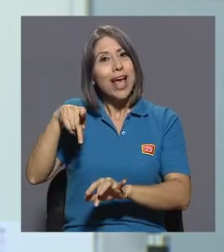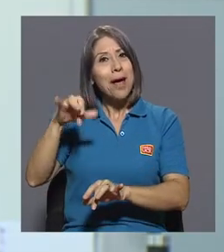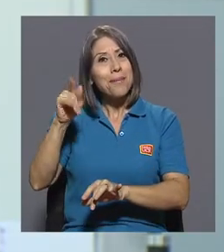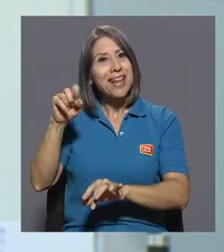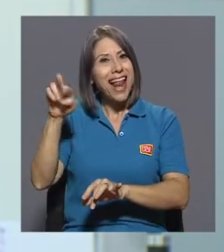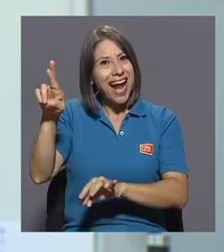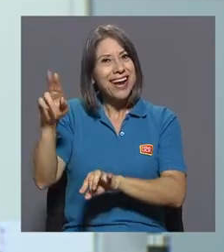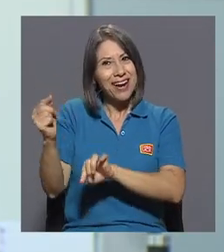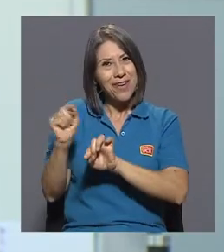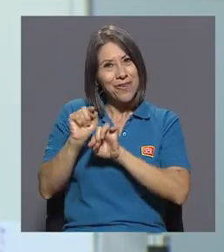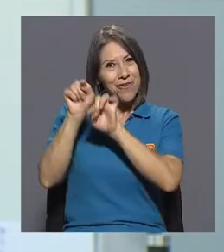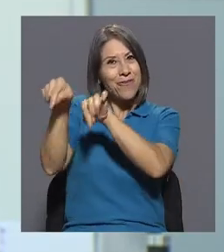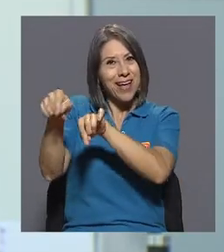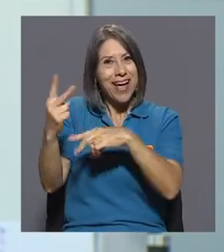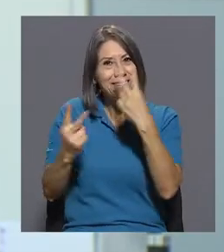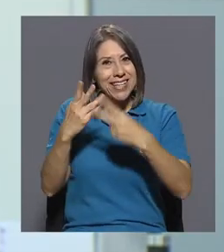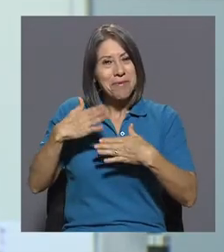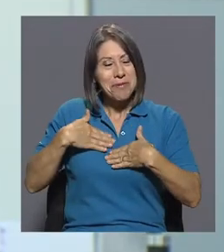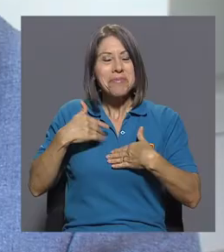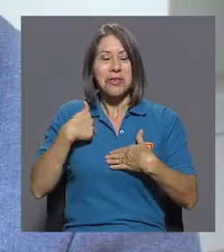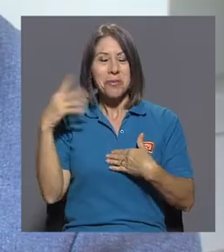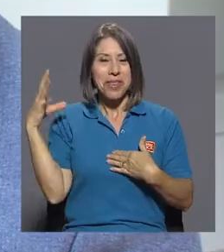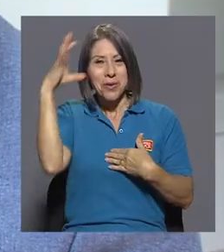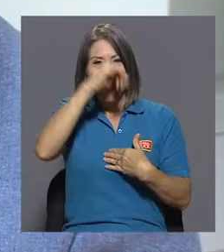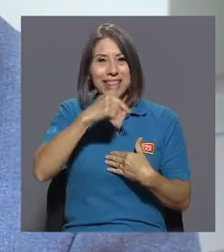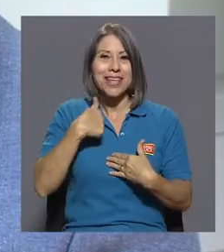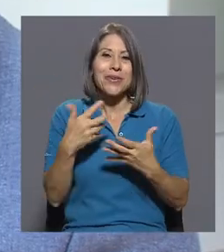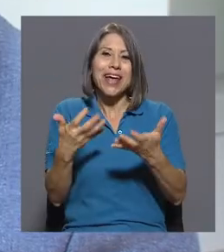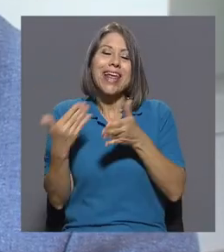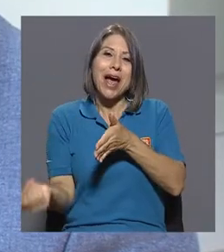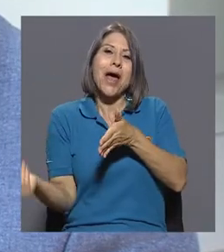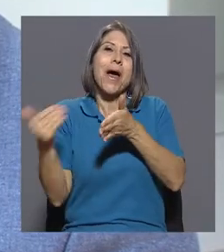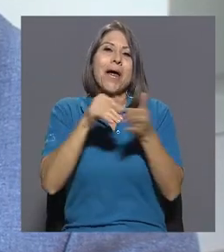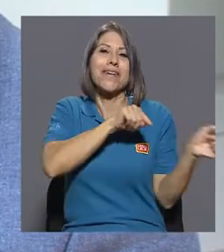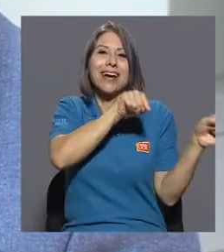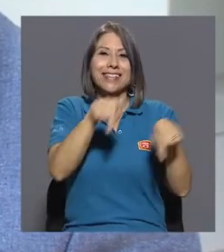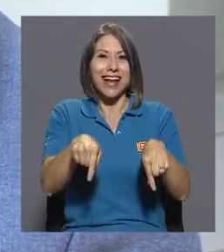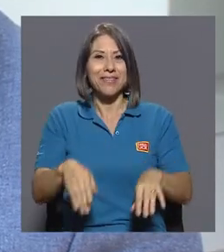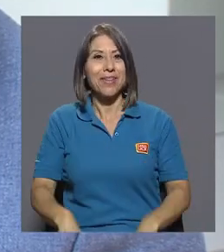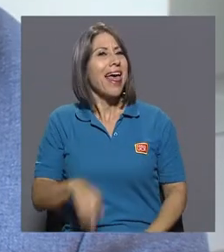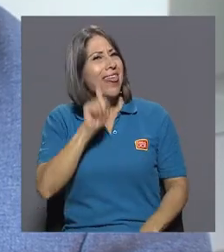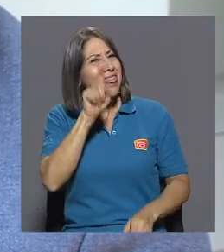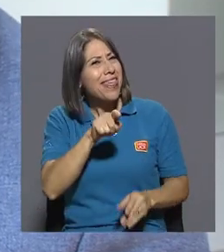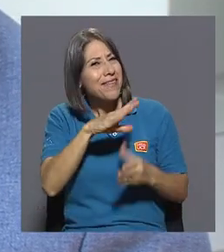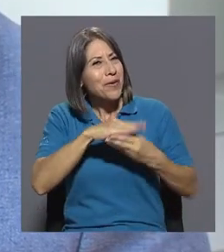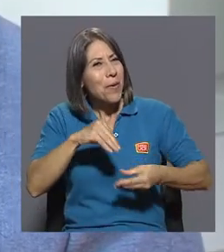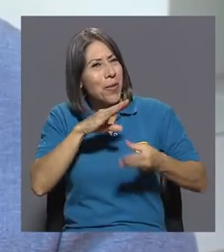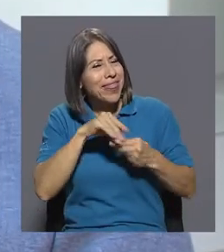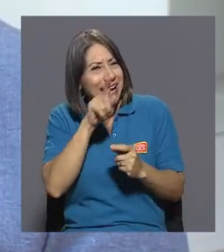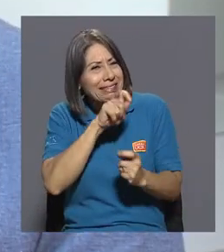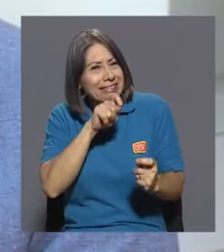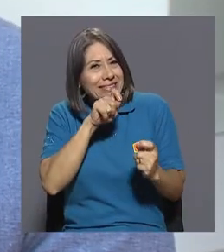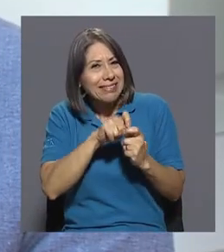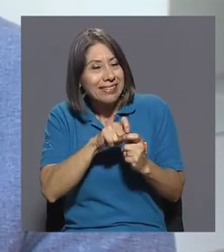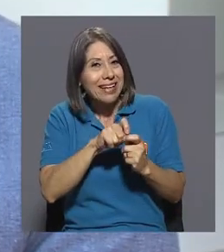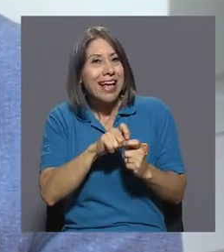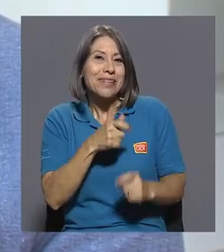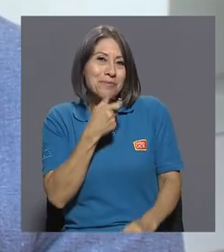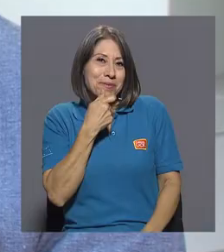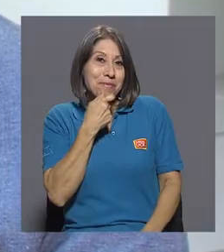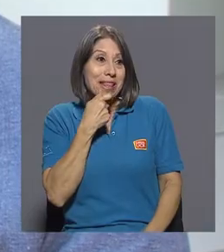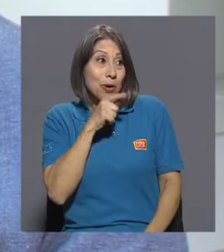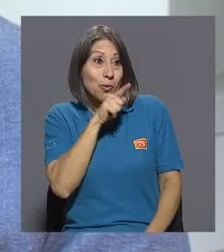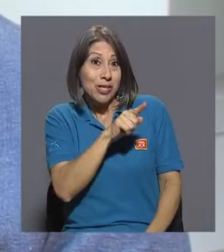y me di cuenta que yo quería regresar. Y que... Hay que contar eso en detalle porque es súper simpático que usted, después de 8 meses